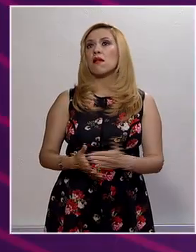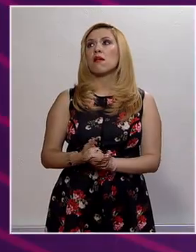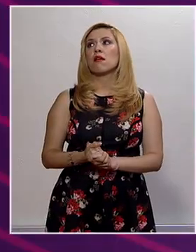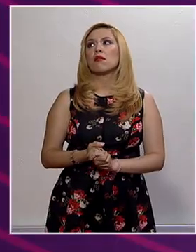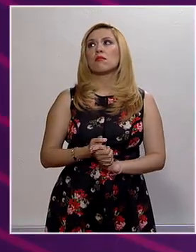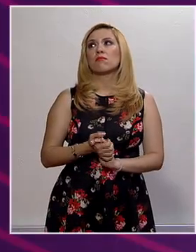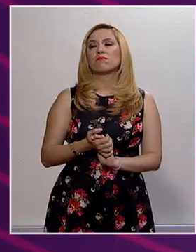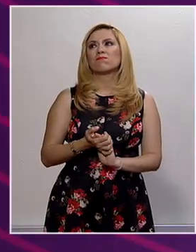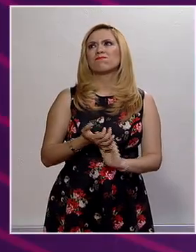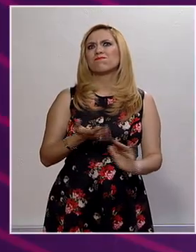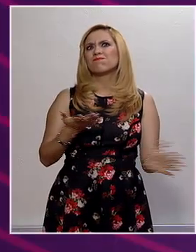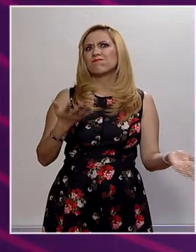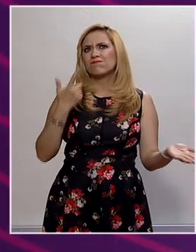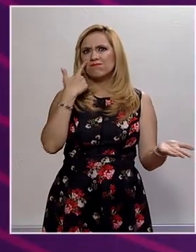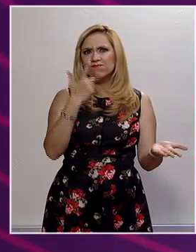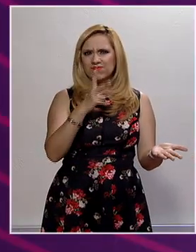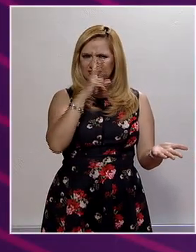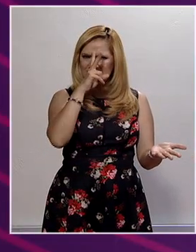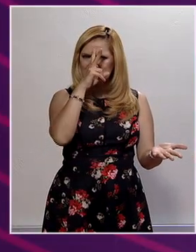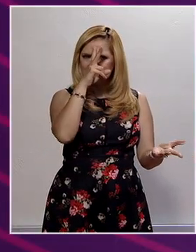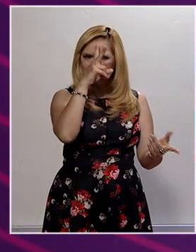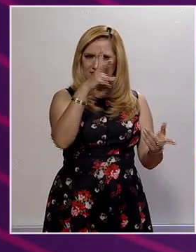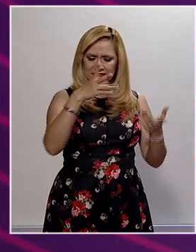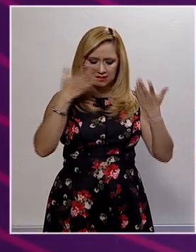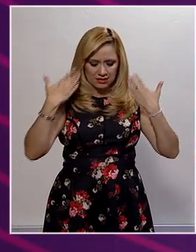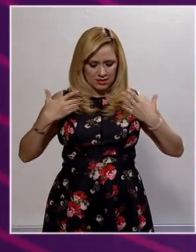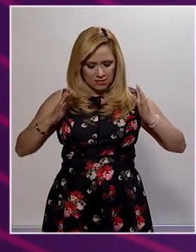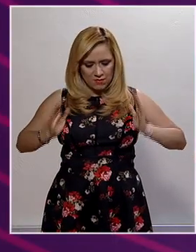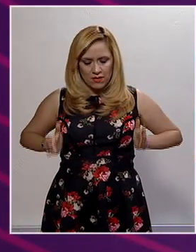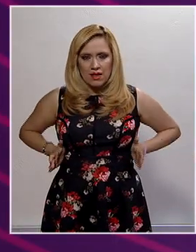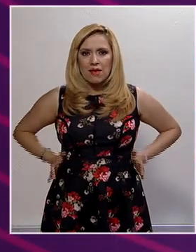señales de saña contra los cuerpos